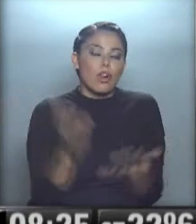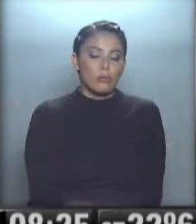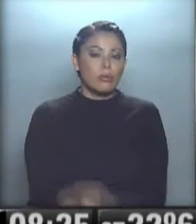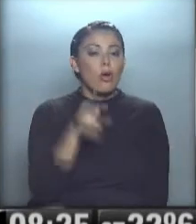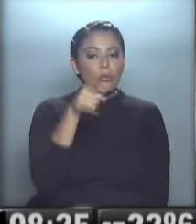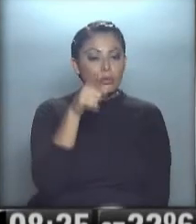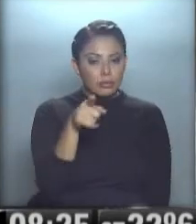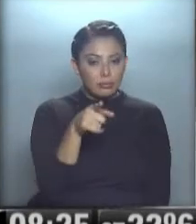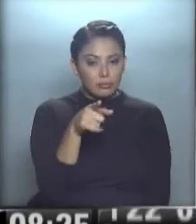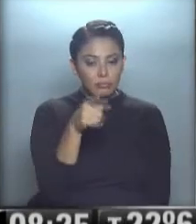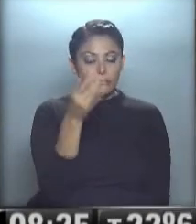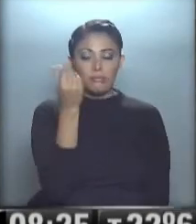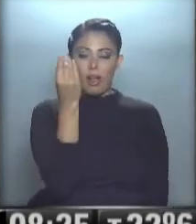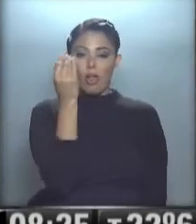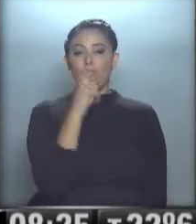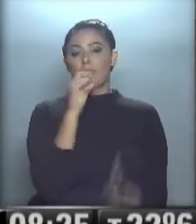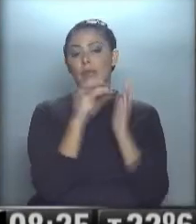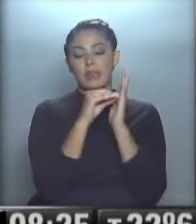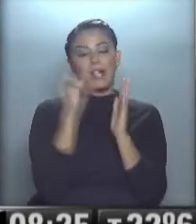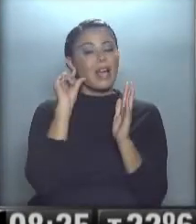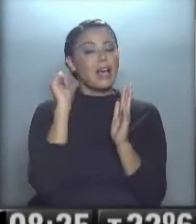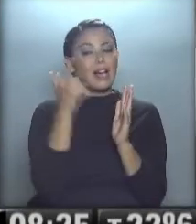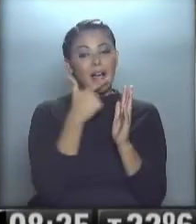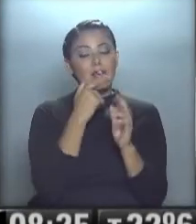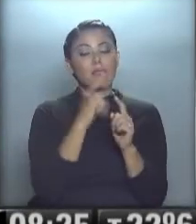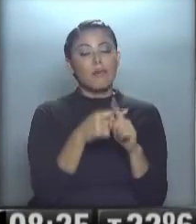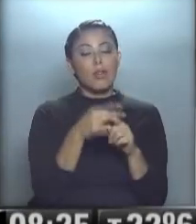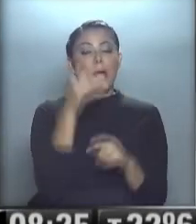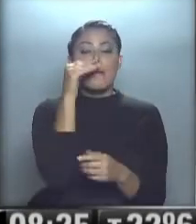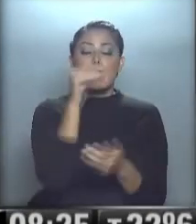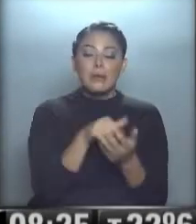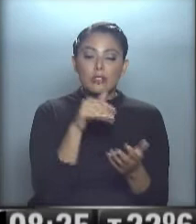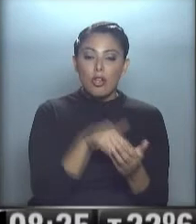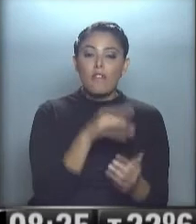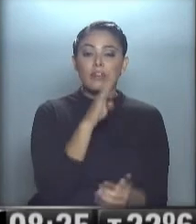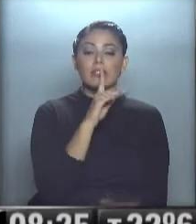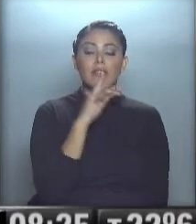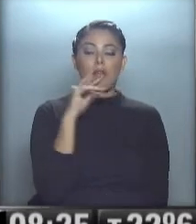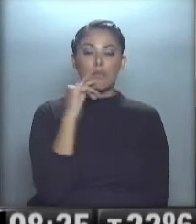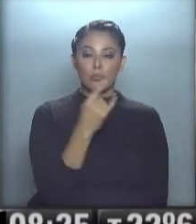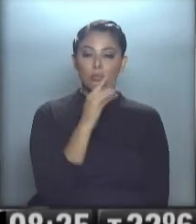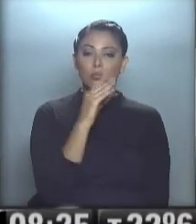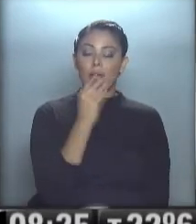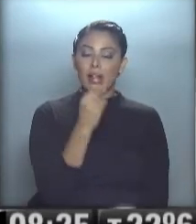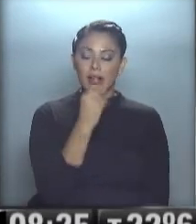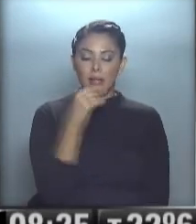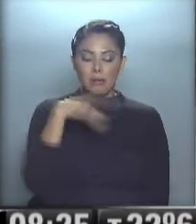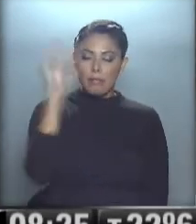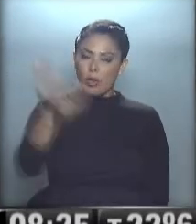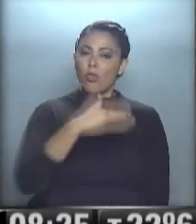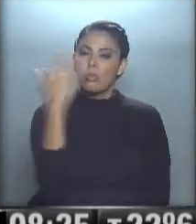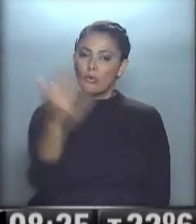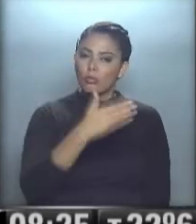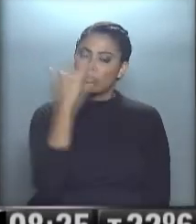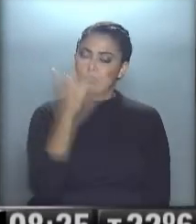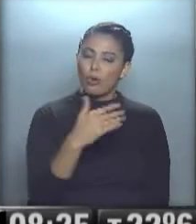usted toma el valor de gas por millón de BTU, que es una política deliberada para incentivar la industrialización a los efectos de